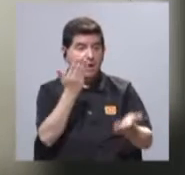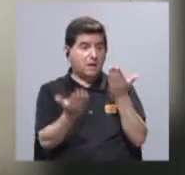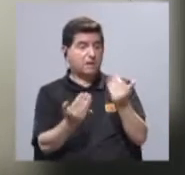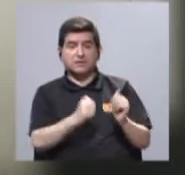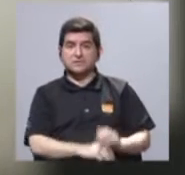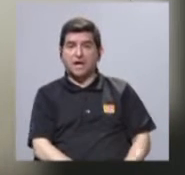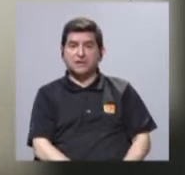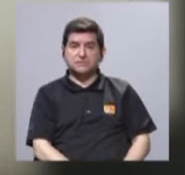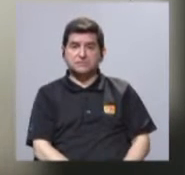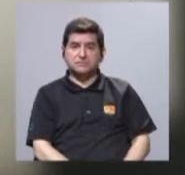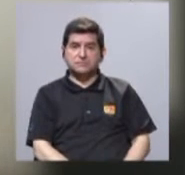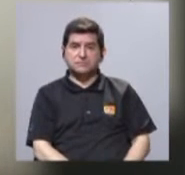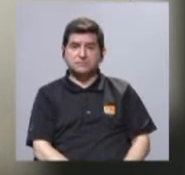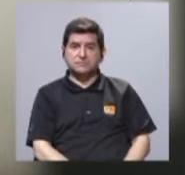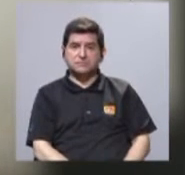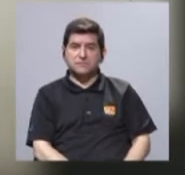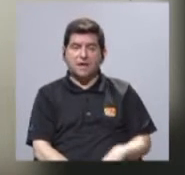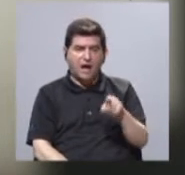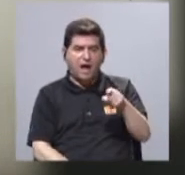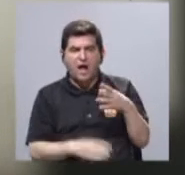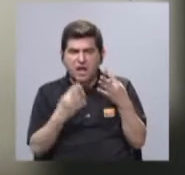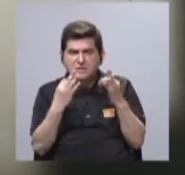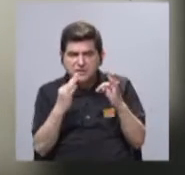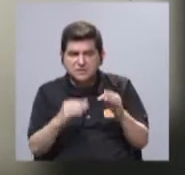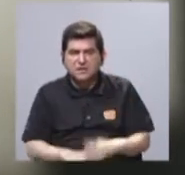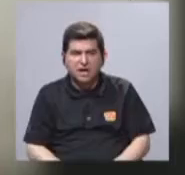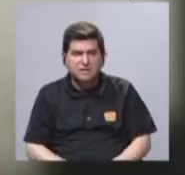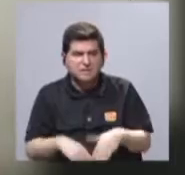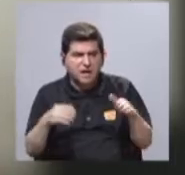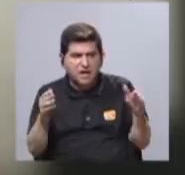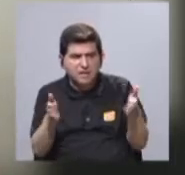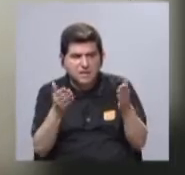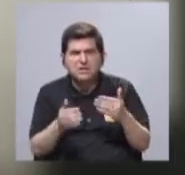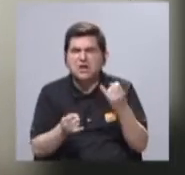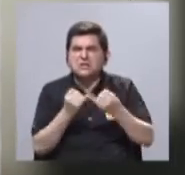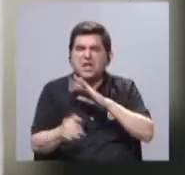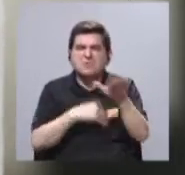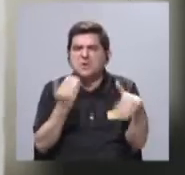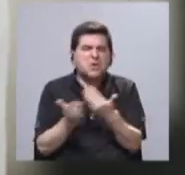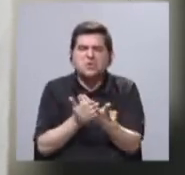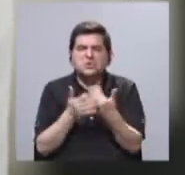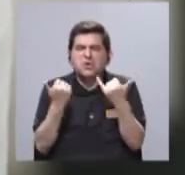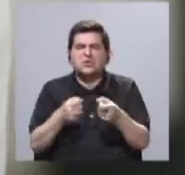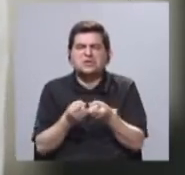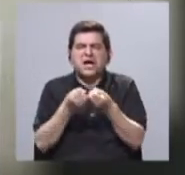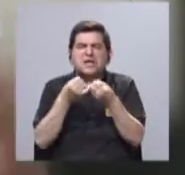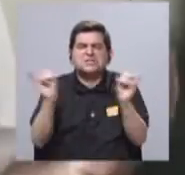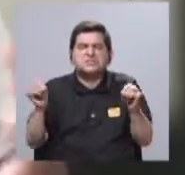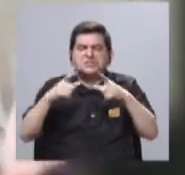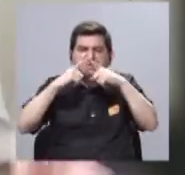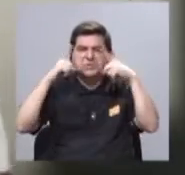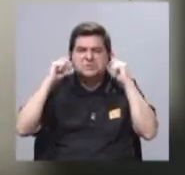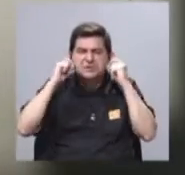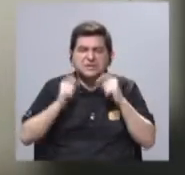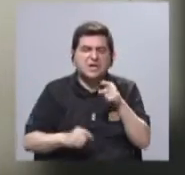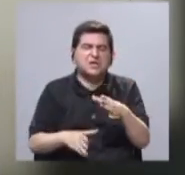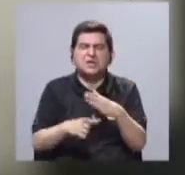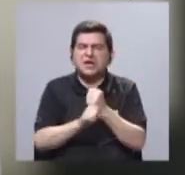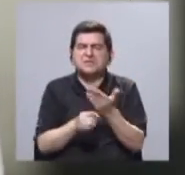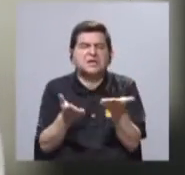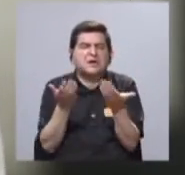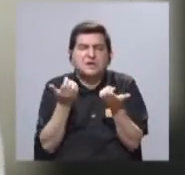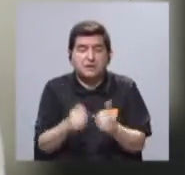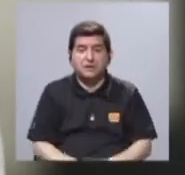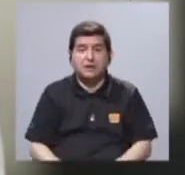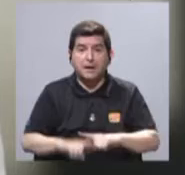repente se pone a a estimular ya se acabó todo mascarilla ya puedes hacer lo que quieras